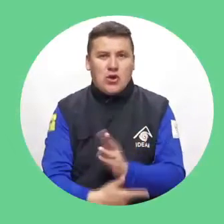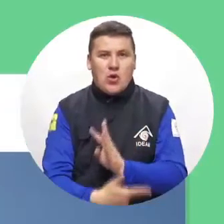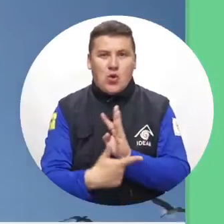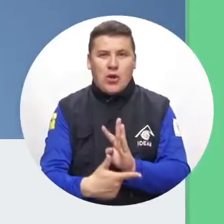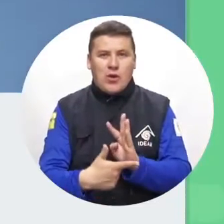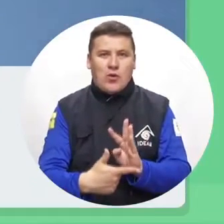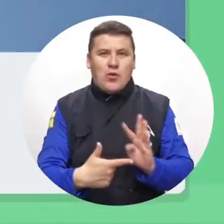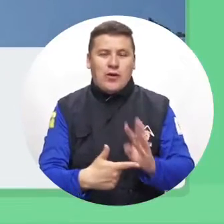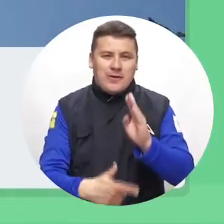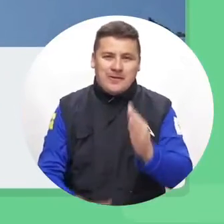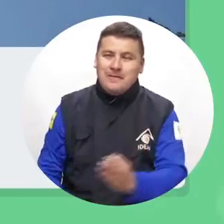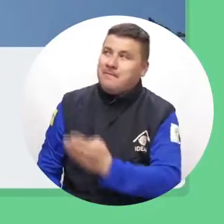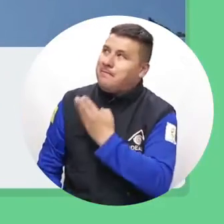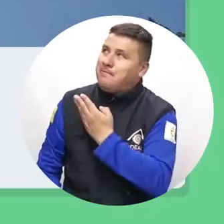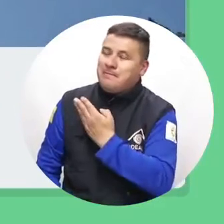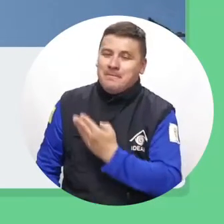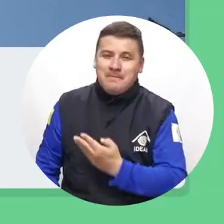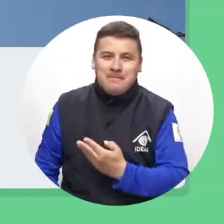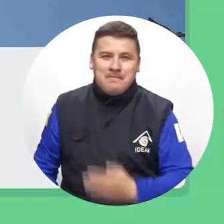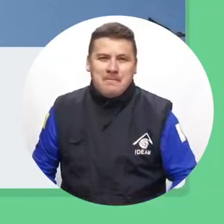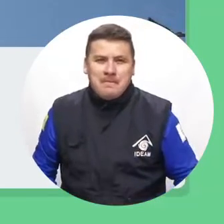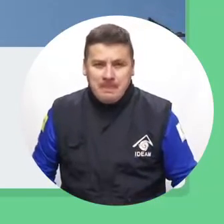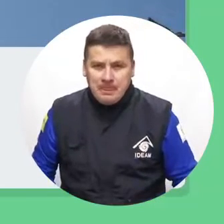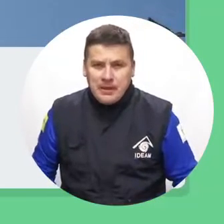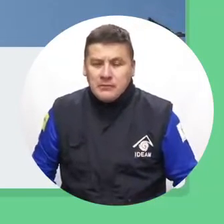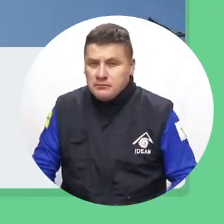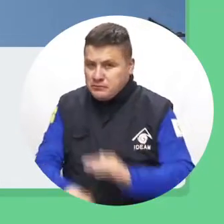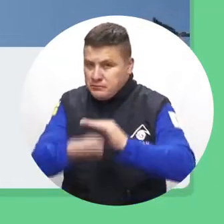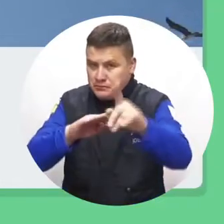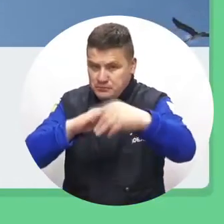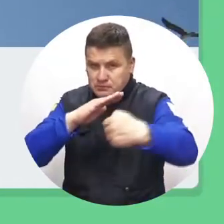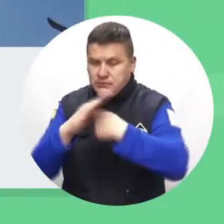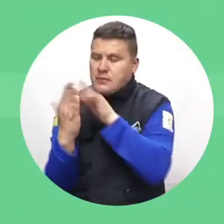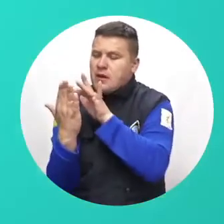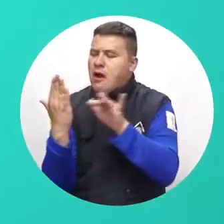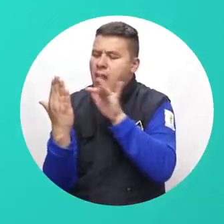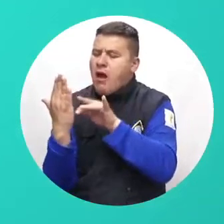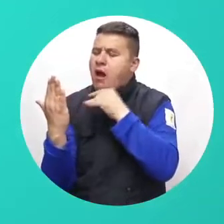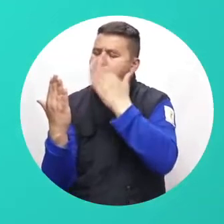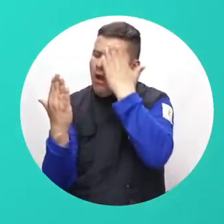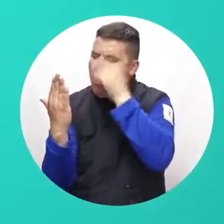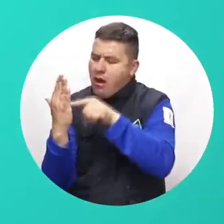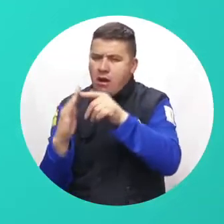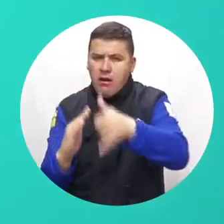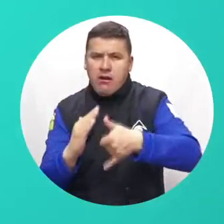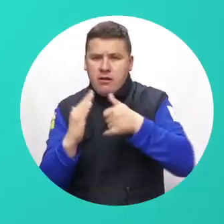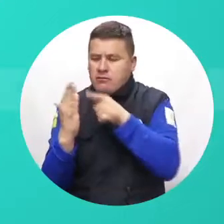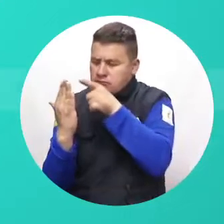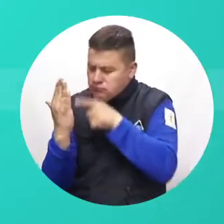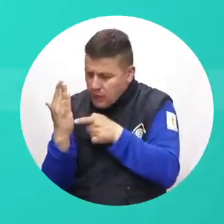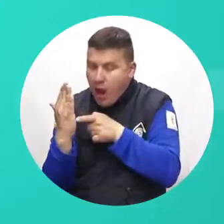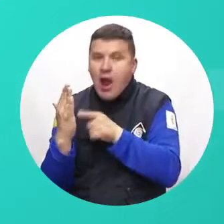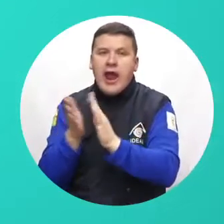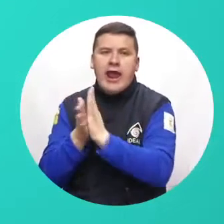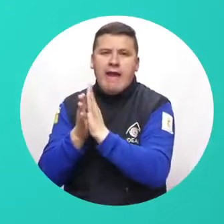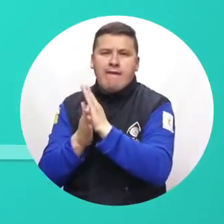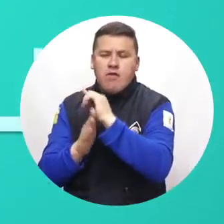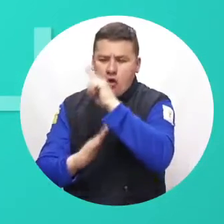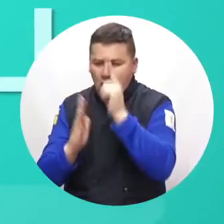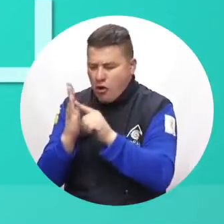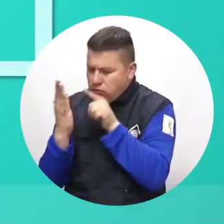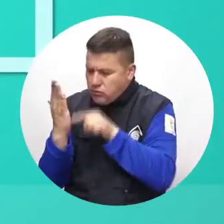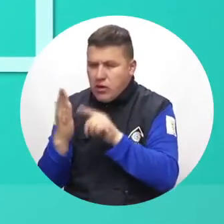tiempo, visítenos en www.ideam.gov.co. Te invitamos a consultar la aplicación Mi Pronóstico del Ideam.